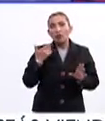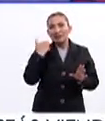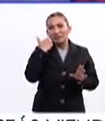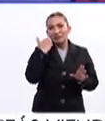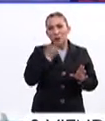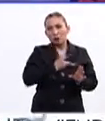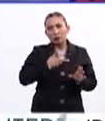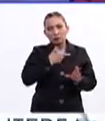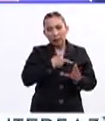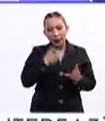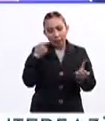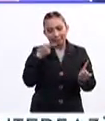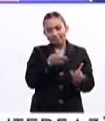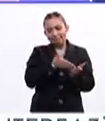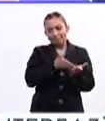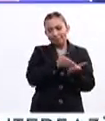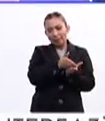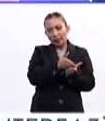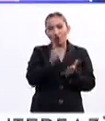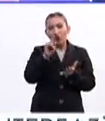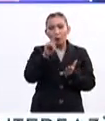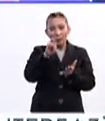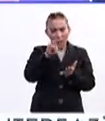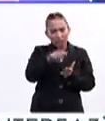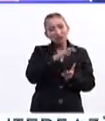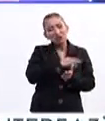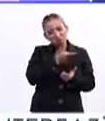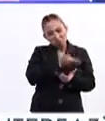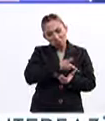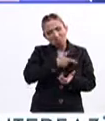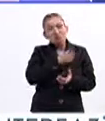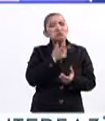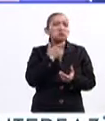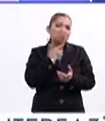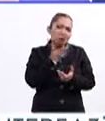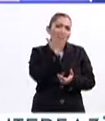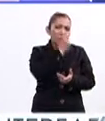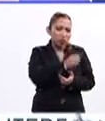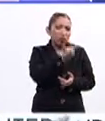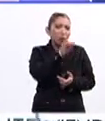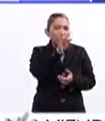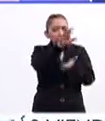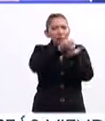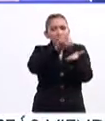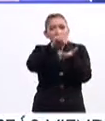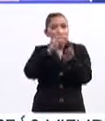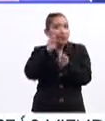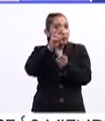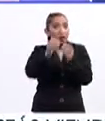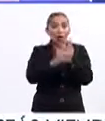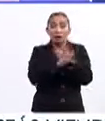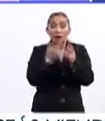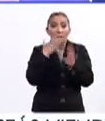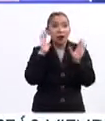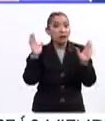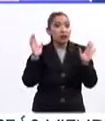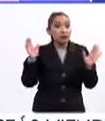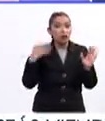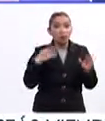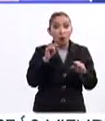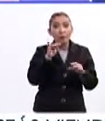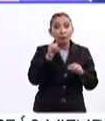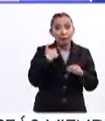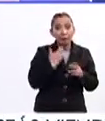una línea tal vez de documental, sí continuar, es bonito el documental, he encontrado muchas cosas muy maravillosas